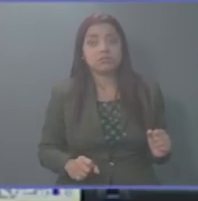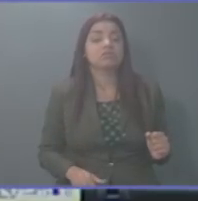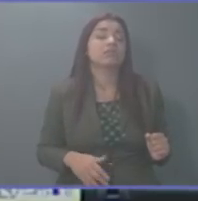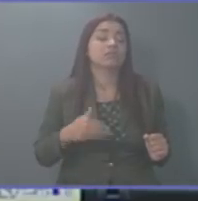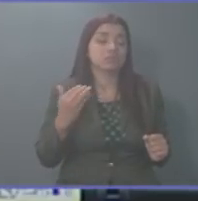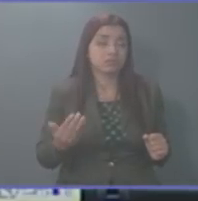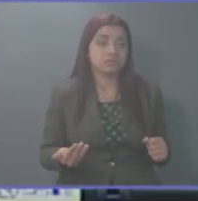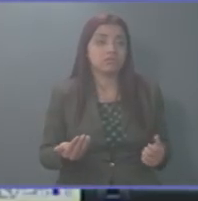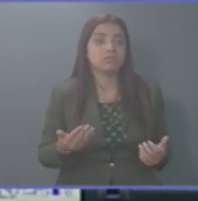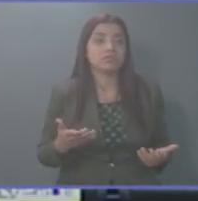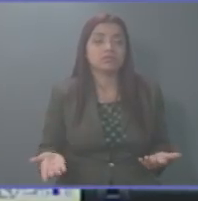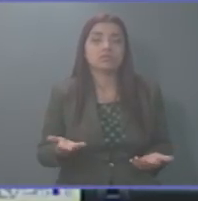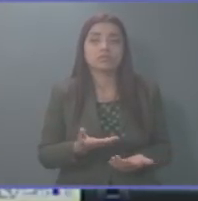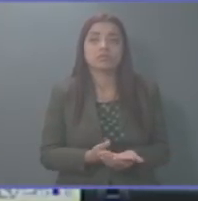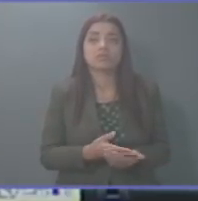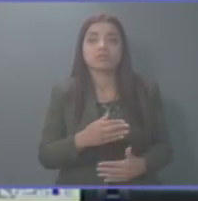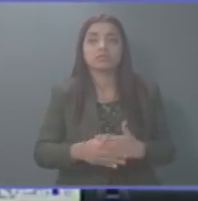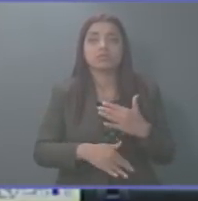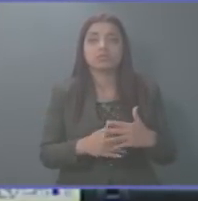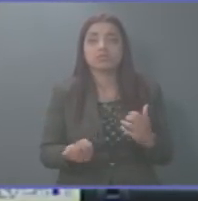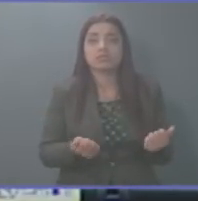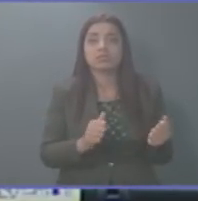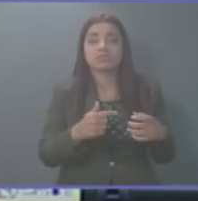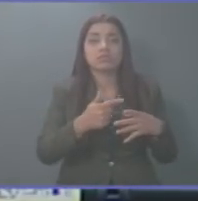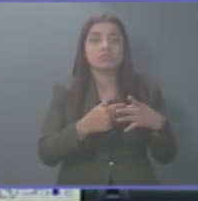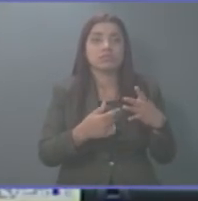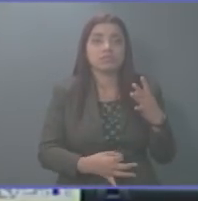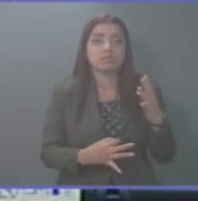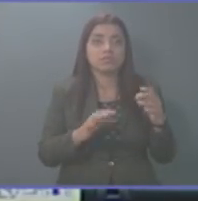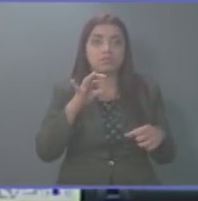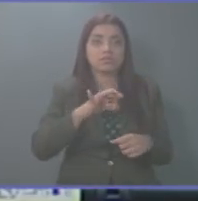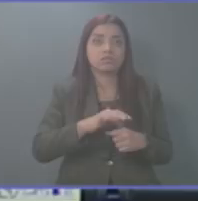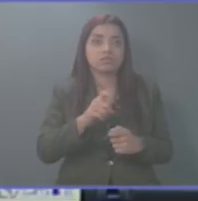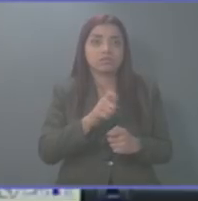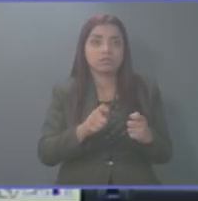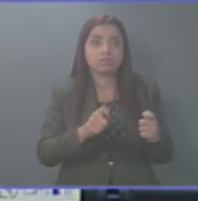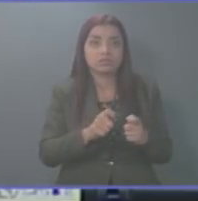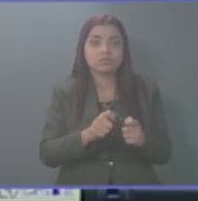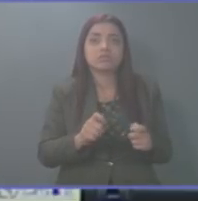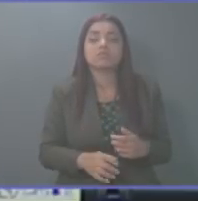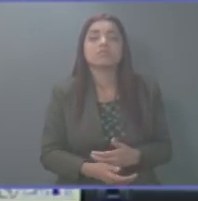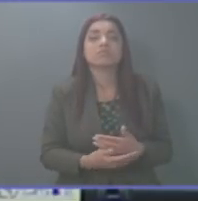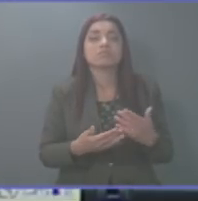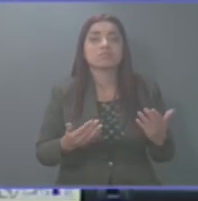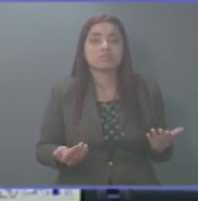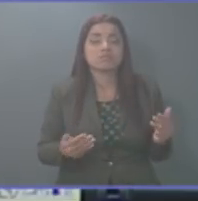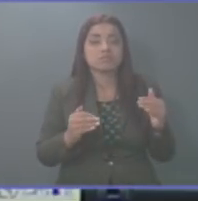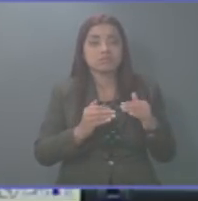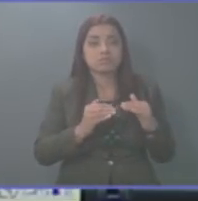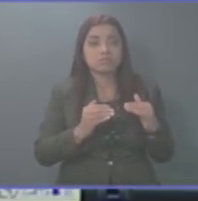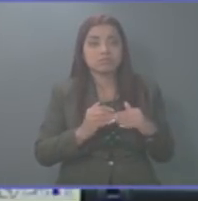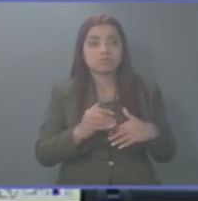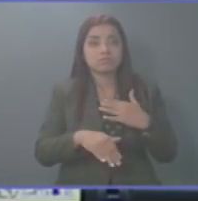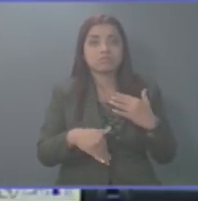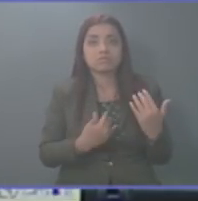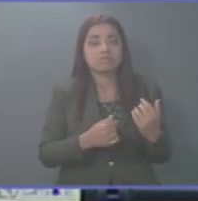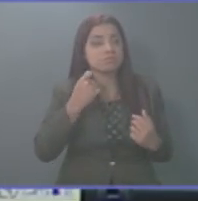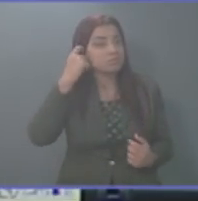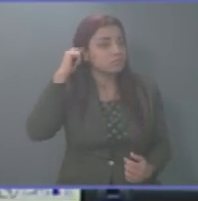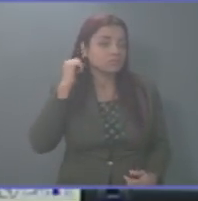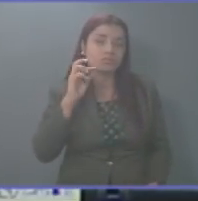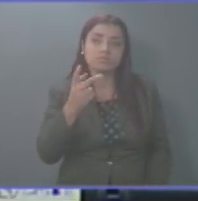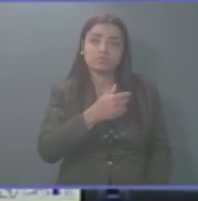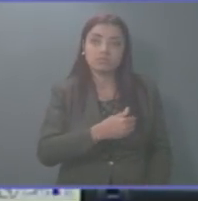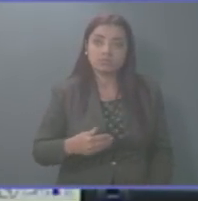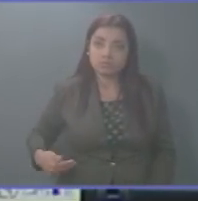y que planteamos que se cree una circunscripción electoral especial. Pero también ya se ha expresado el vicepresidente de la República